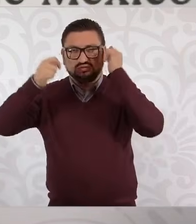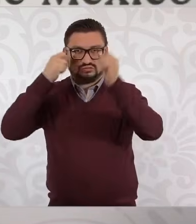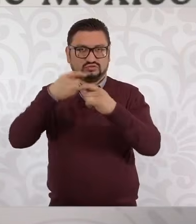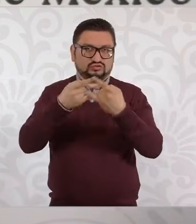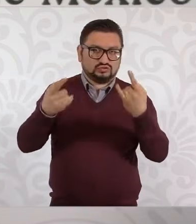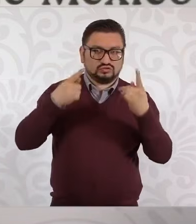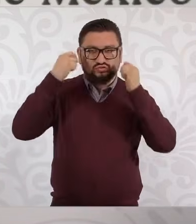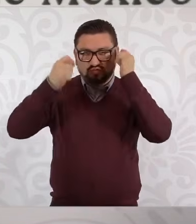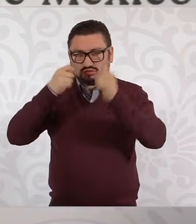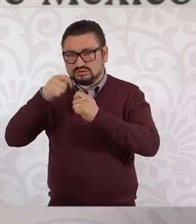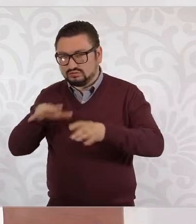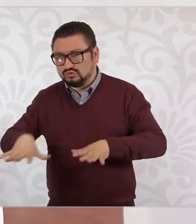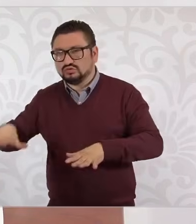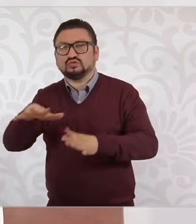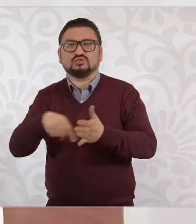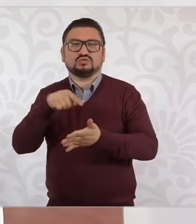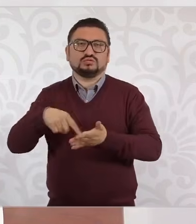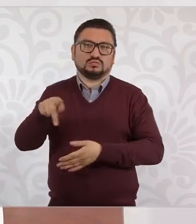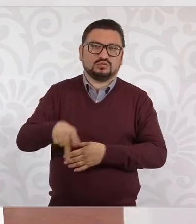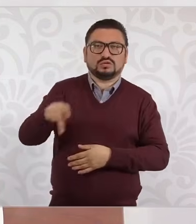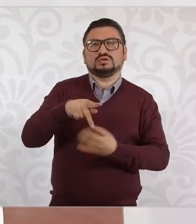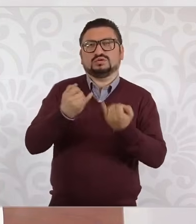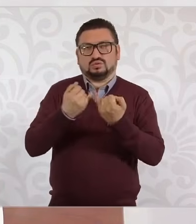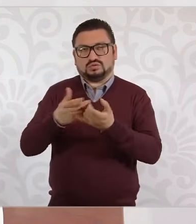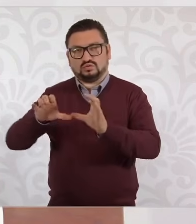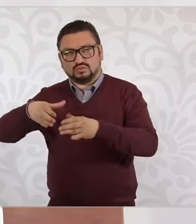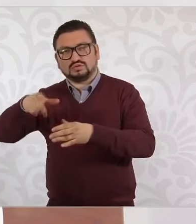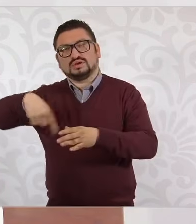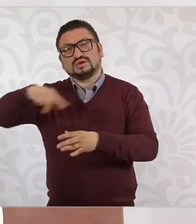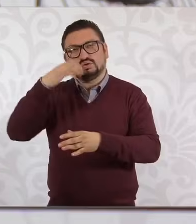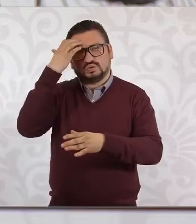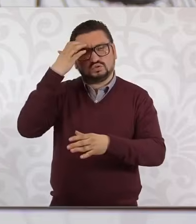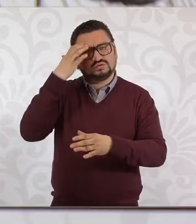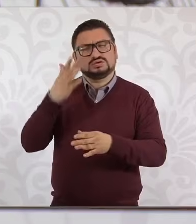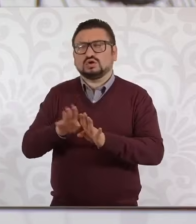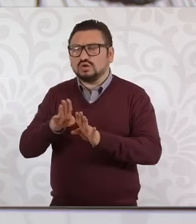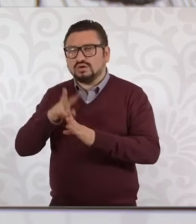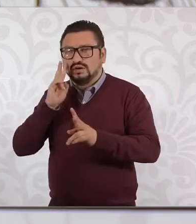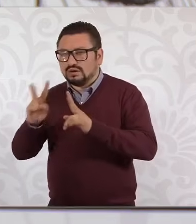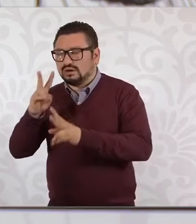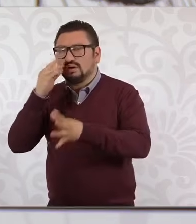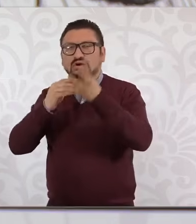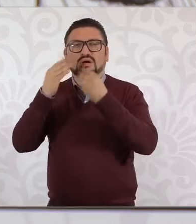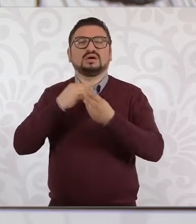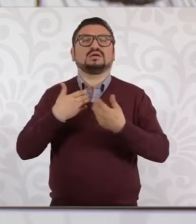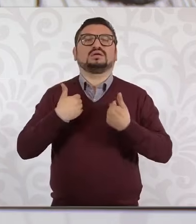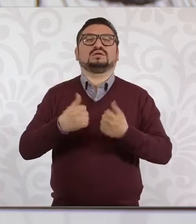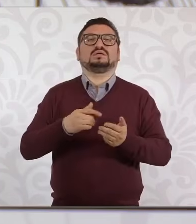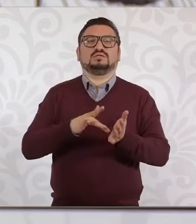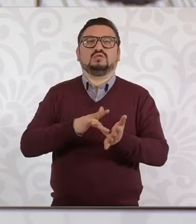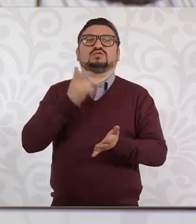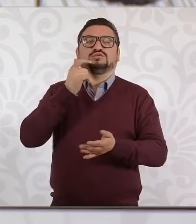turismo rural, turismo comunitario, para conocer cómo viven las comunidades y cómo aprendes de esas